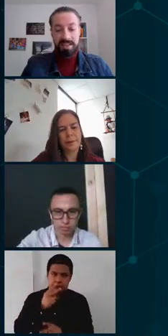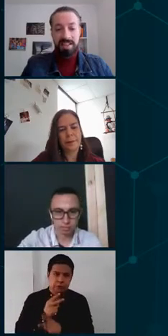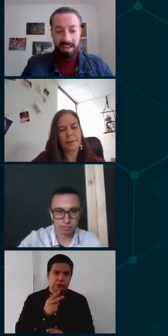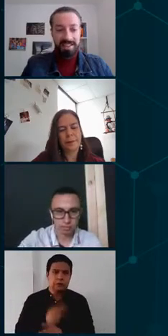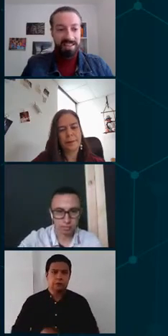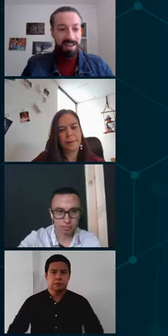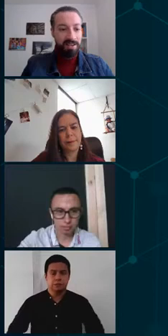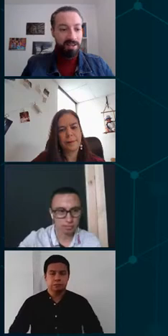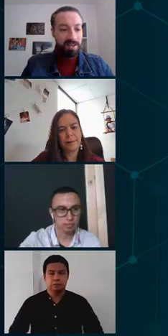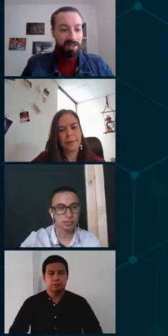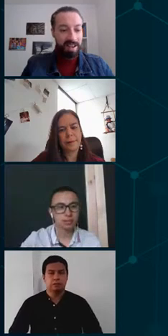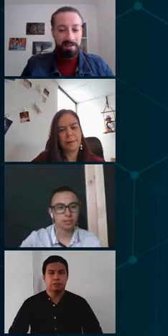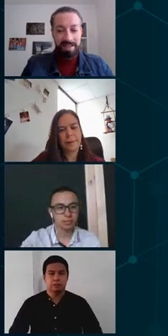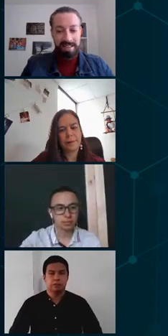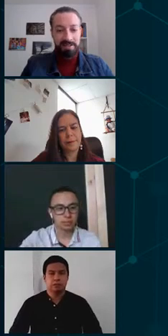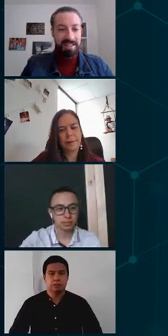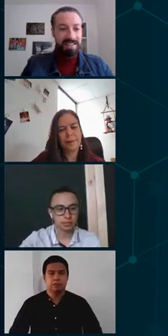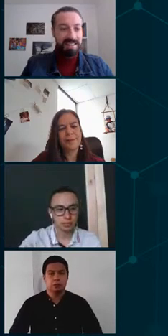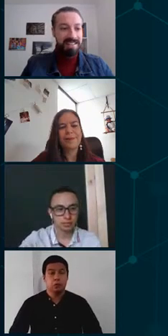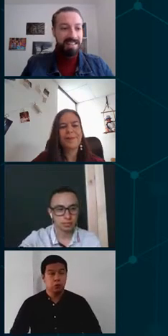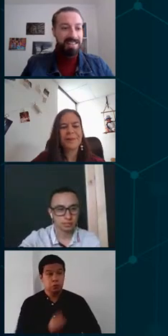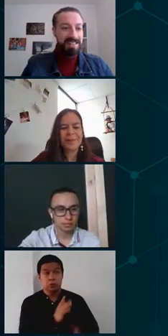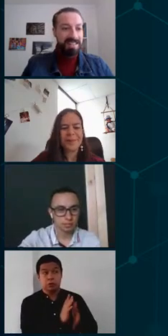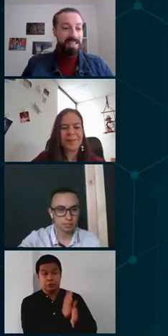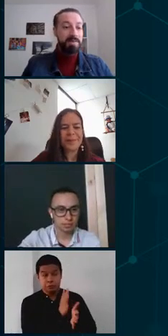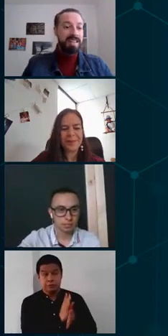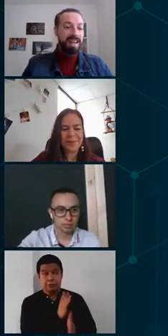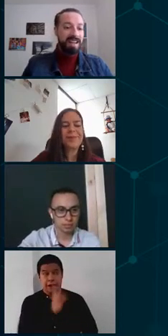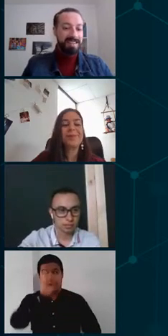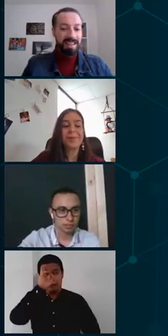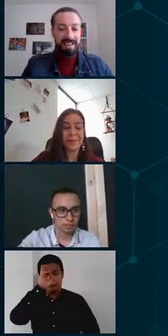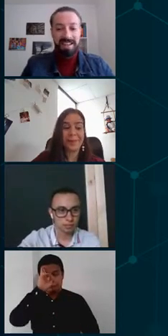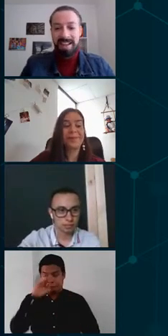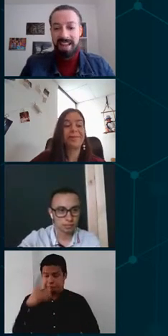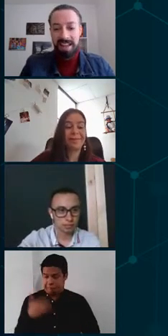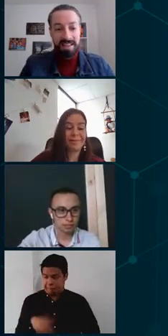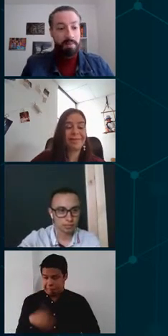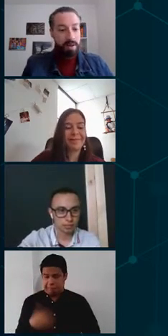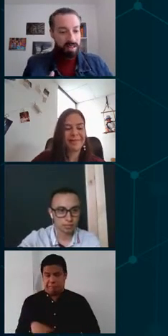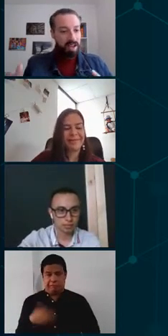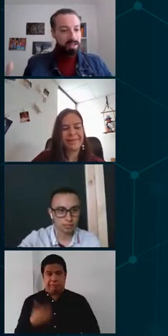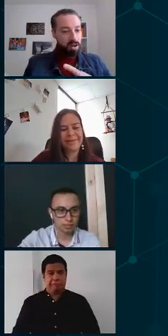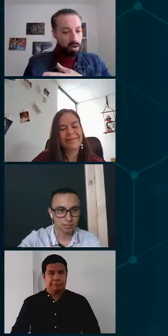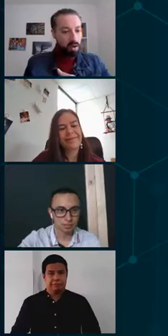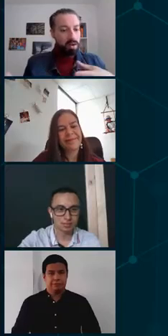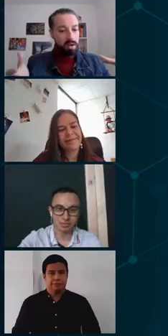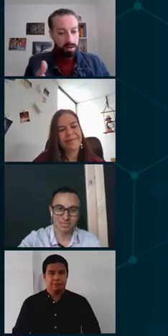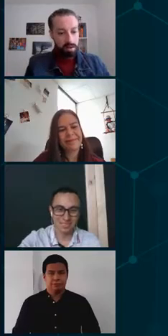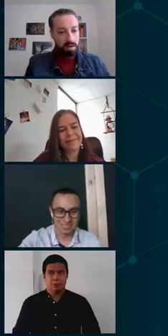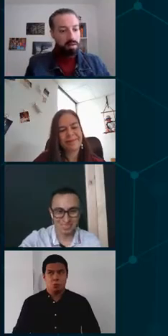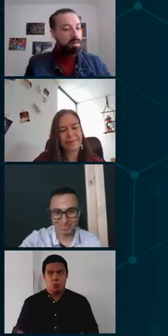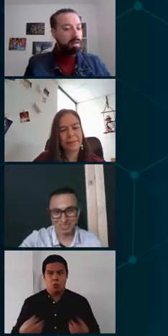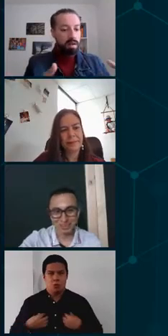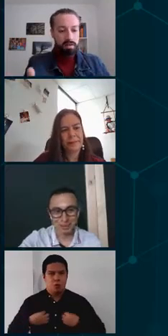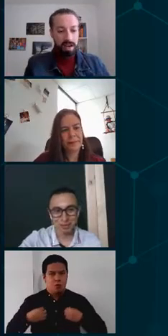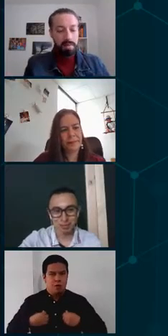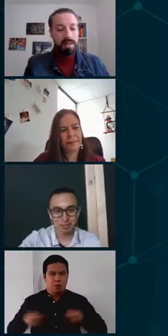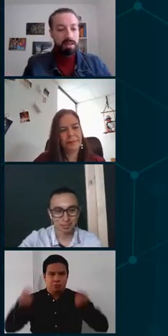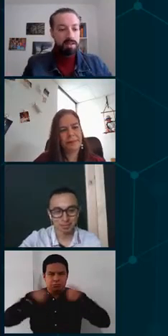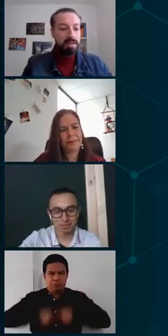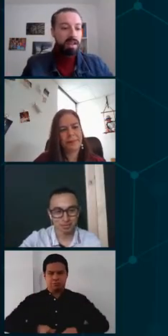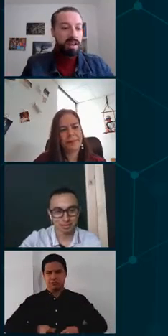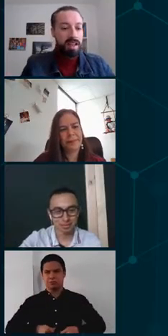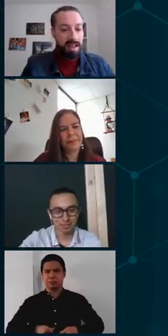Sí, bastante interesante lo que comentas, porque sí es verdad, ese tipo de interacción con